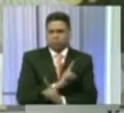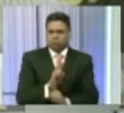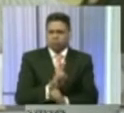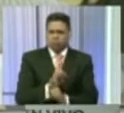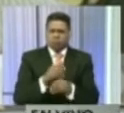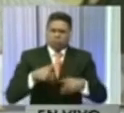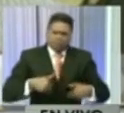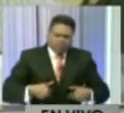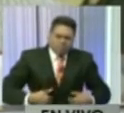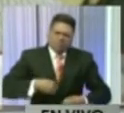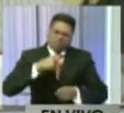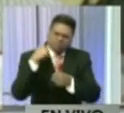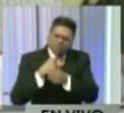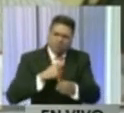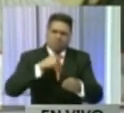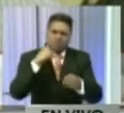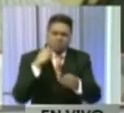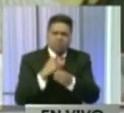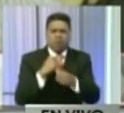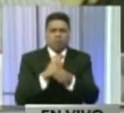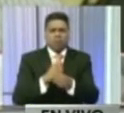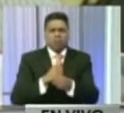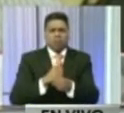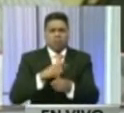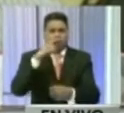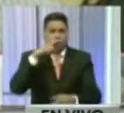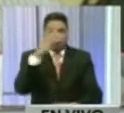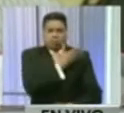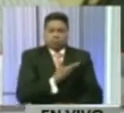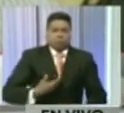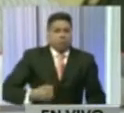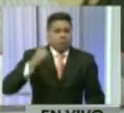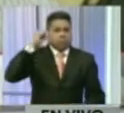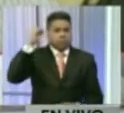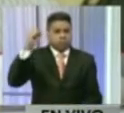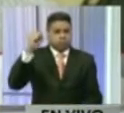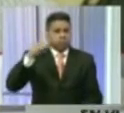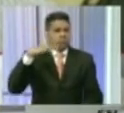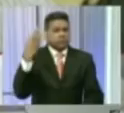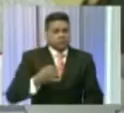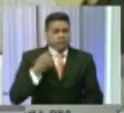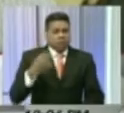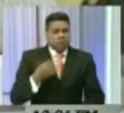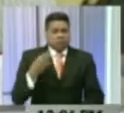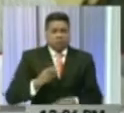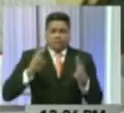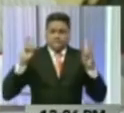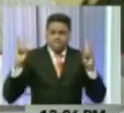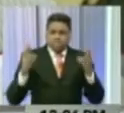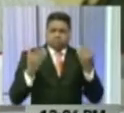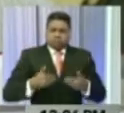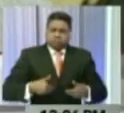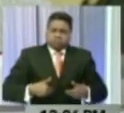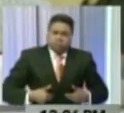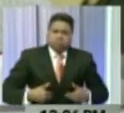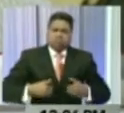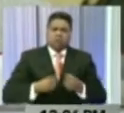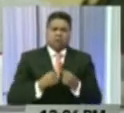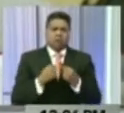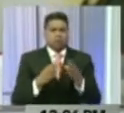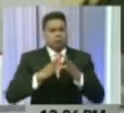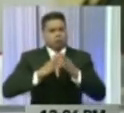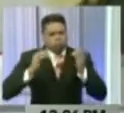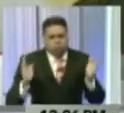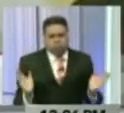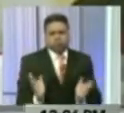Maduro ha sido firme, valiente. El chavismo tiene que agradecerle a Nicolás Maduro el empeño que ha puesto en